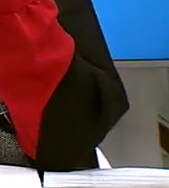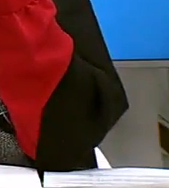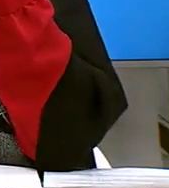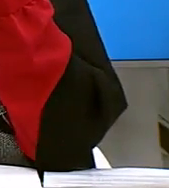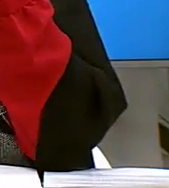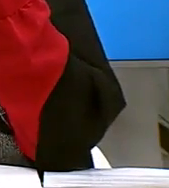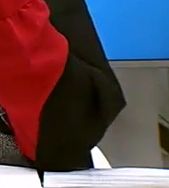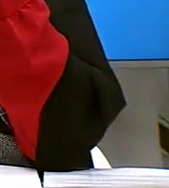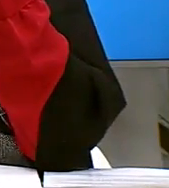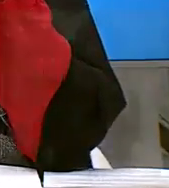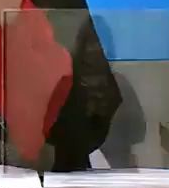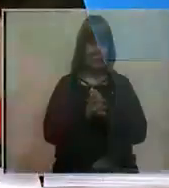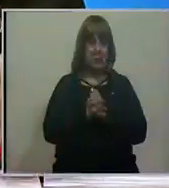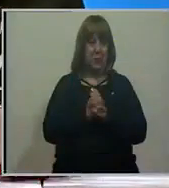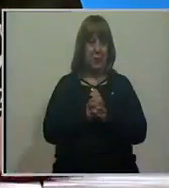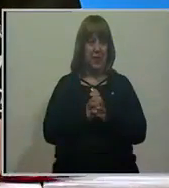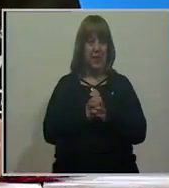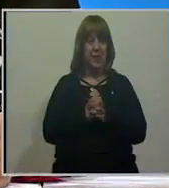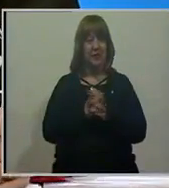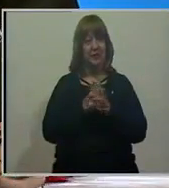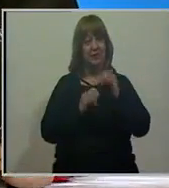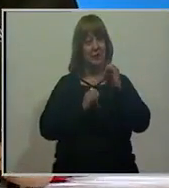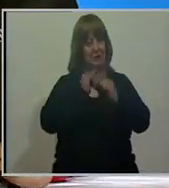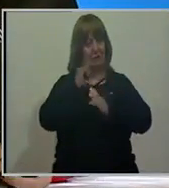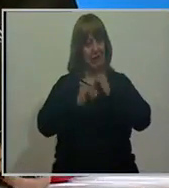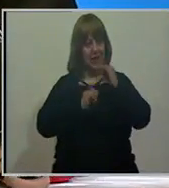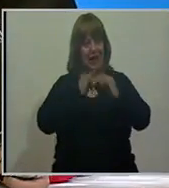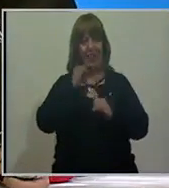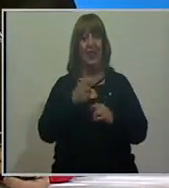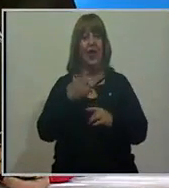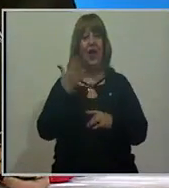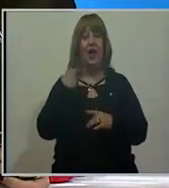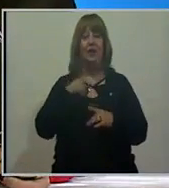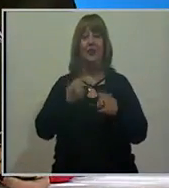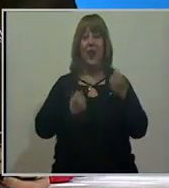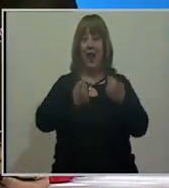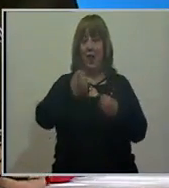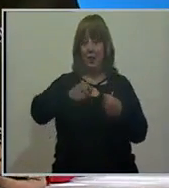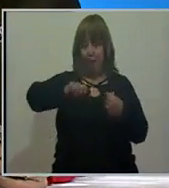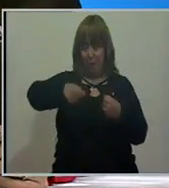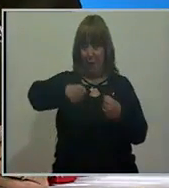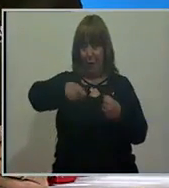Hace rato que me acordé de los consejos y fui. Fui a Nervo.